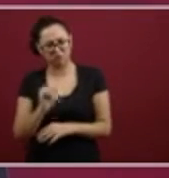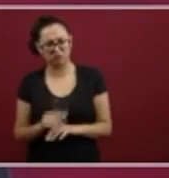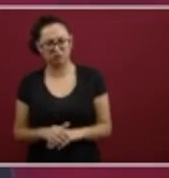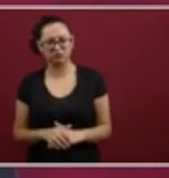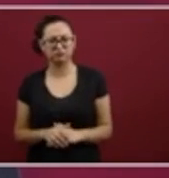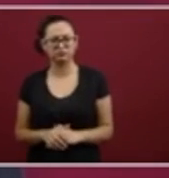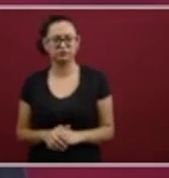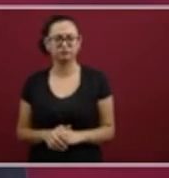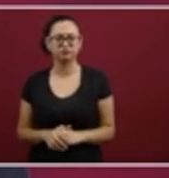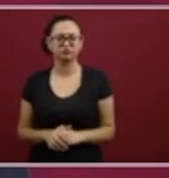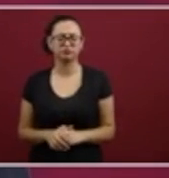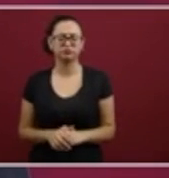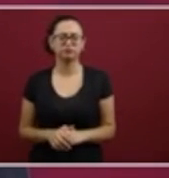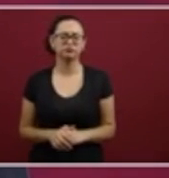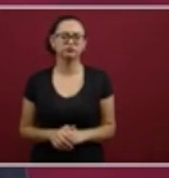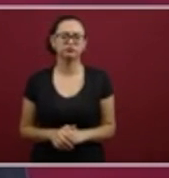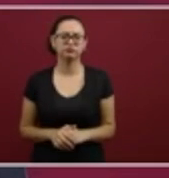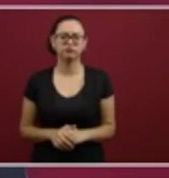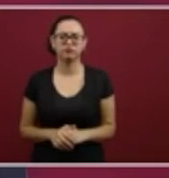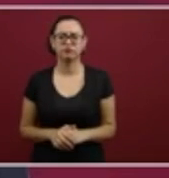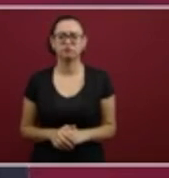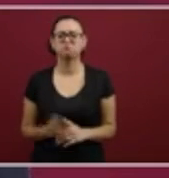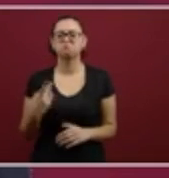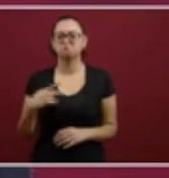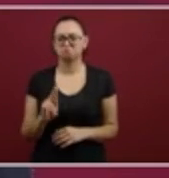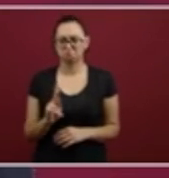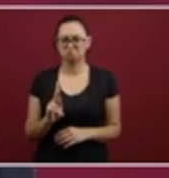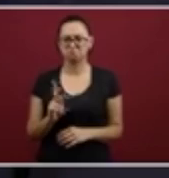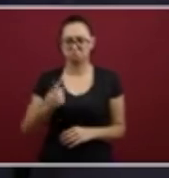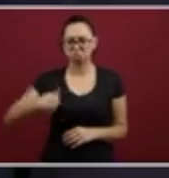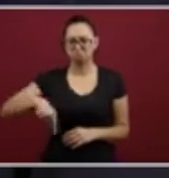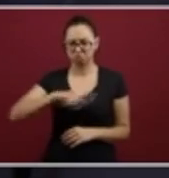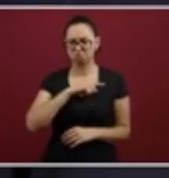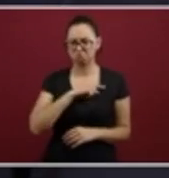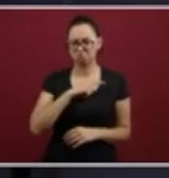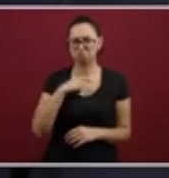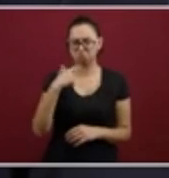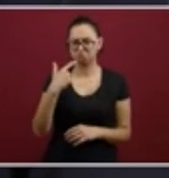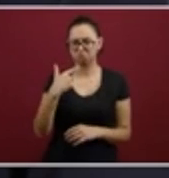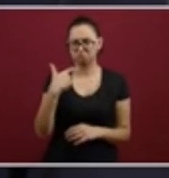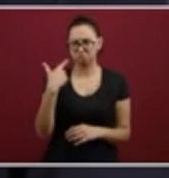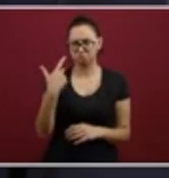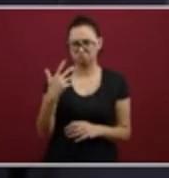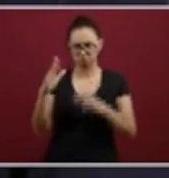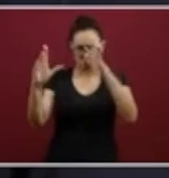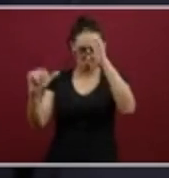expresaron. Pero quedamos en que les voy a dar respuesta